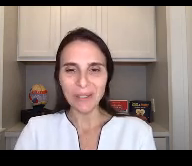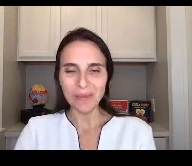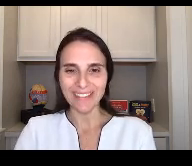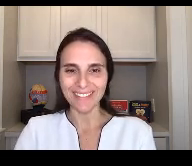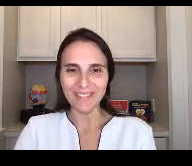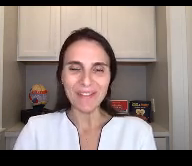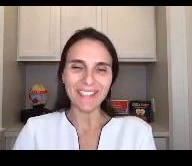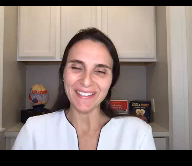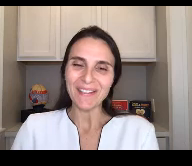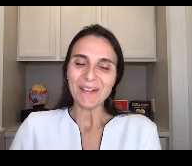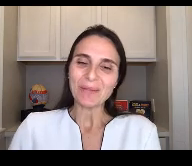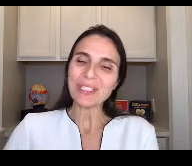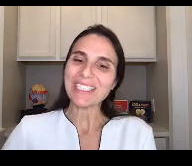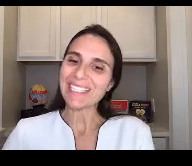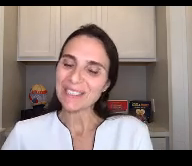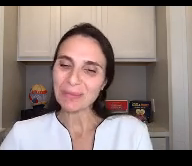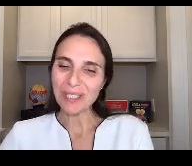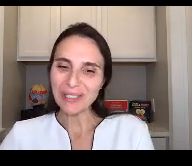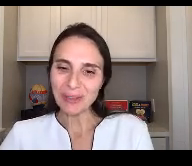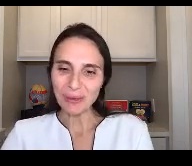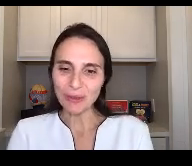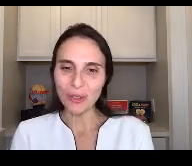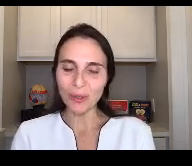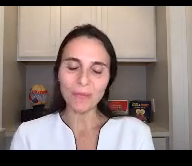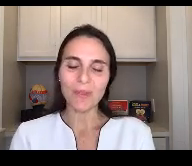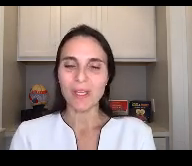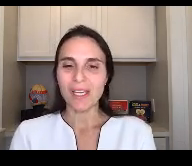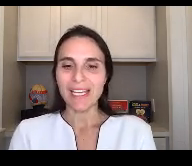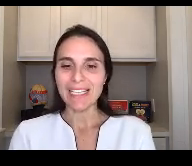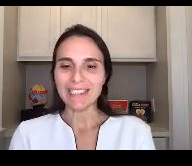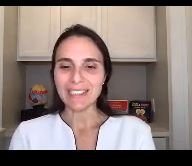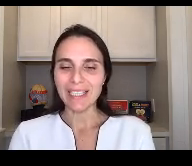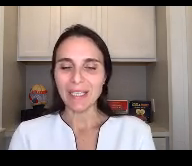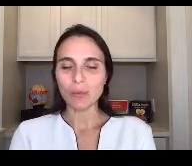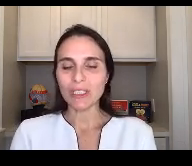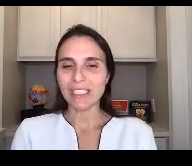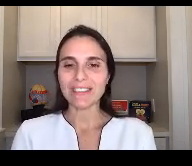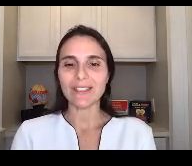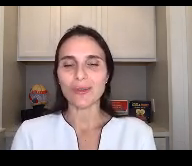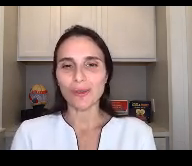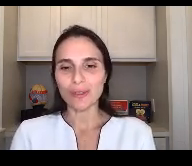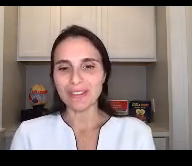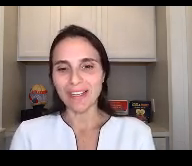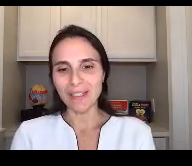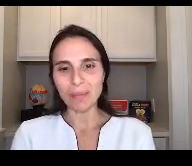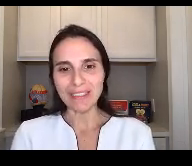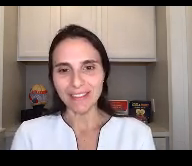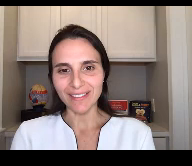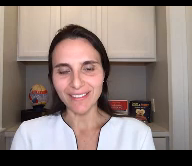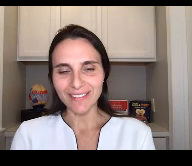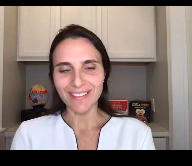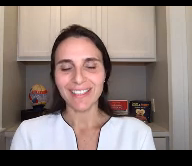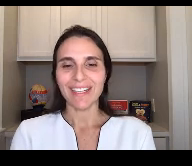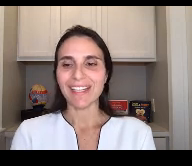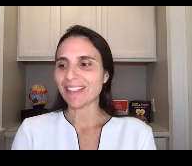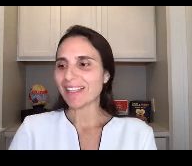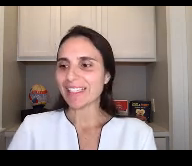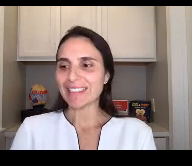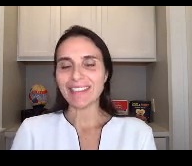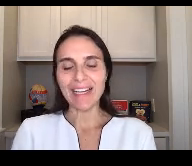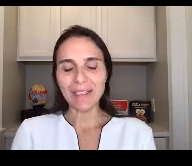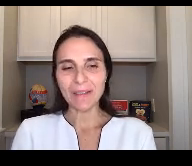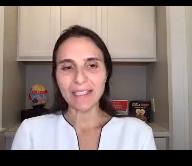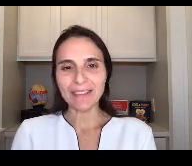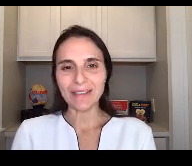Muchas gracias, Wendy. Muchas gracias por la introducción. Muchas gracias a todos los que están aquí presentes. Antes